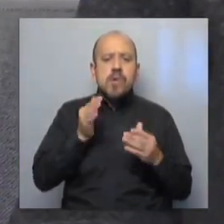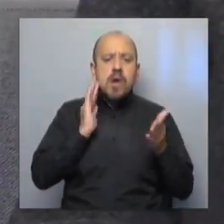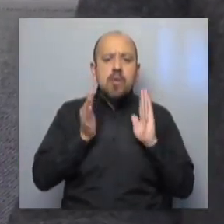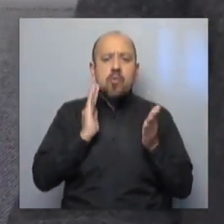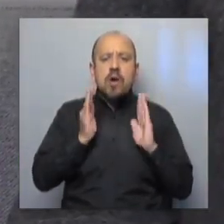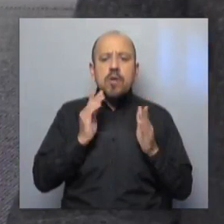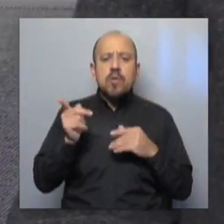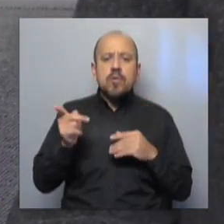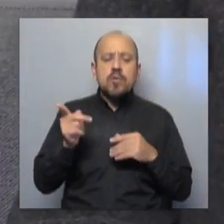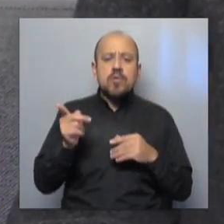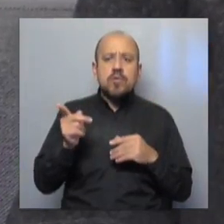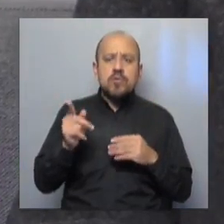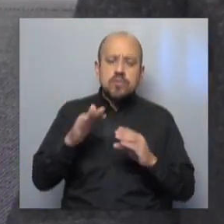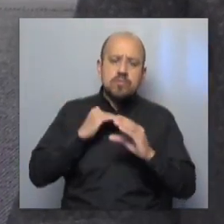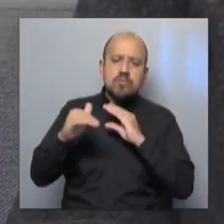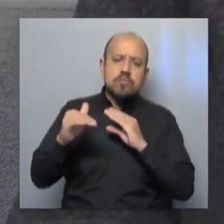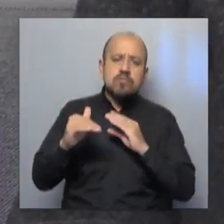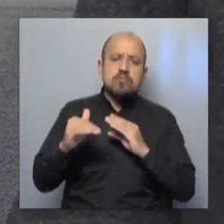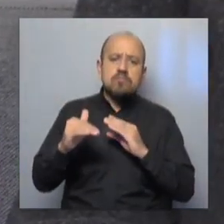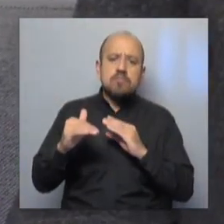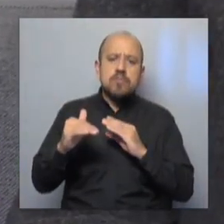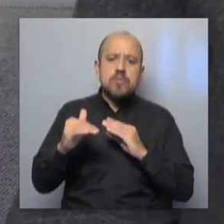y bueno